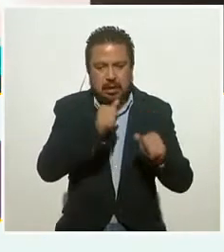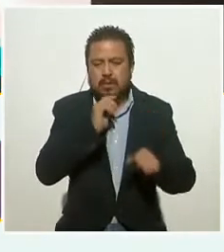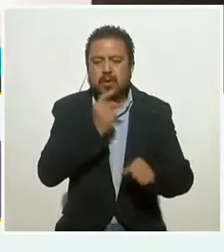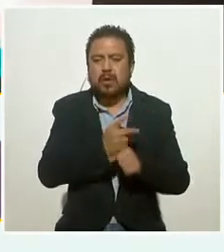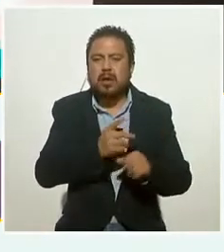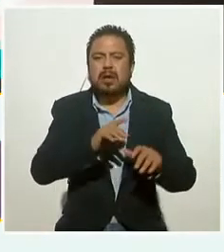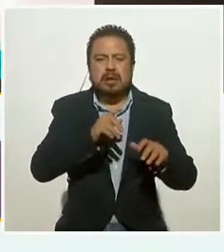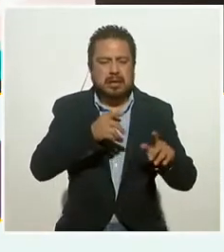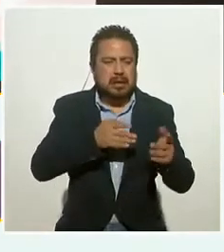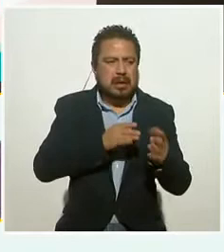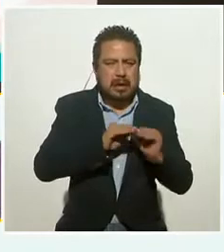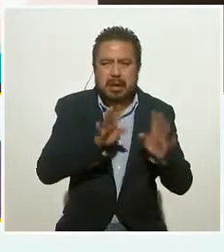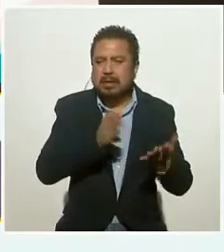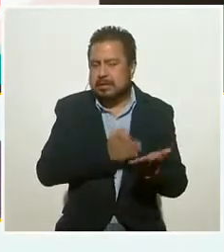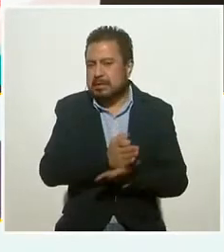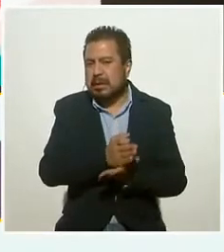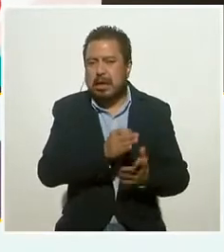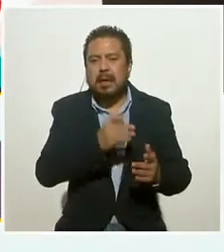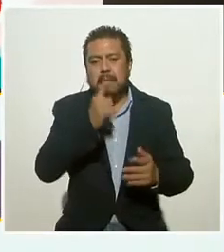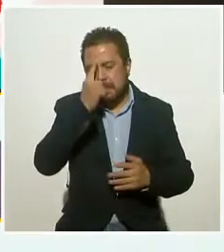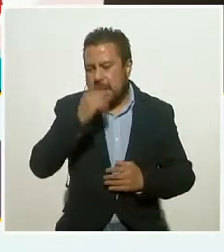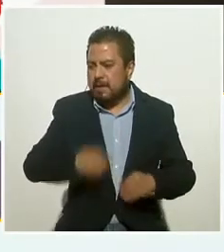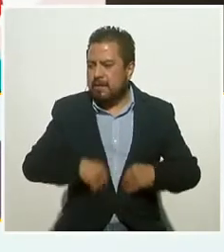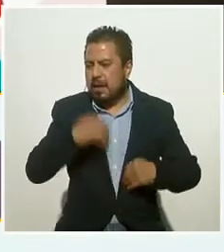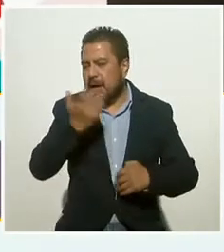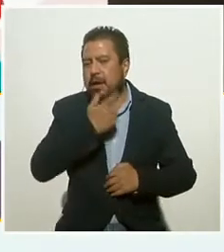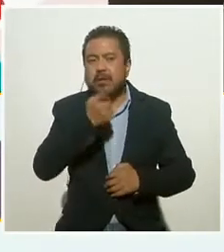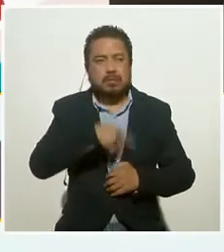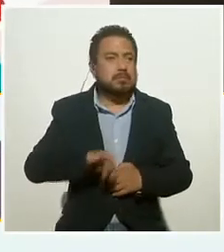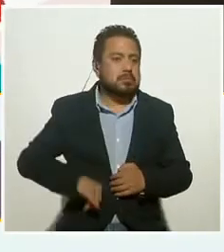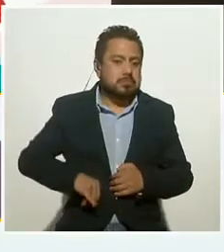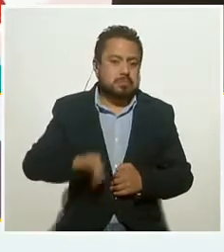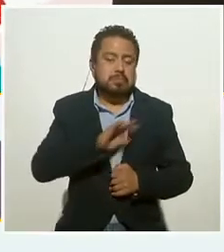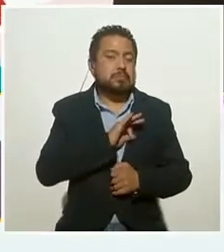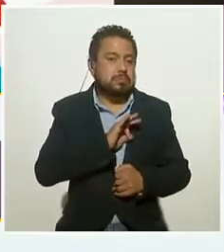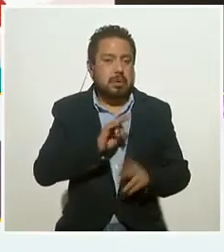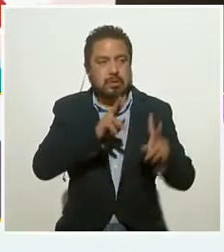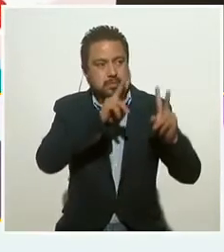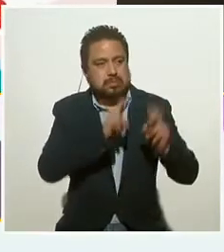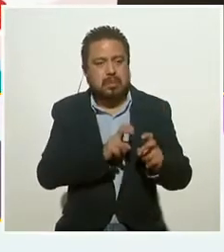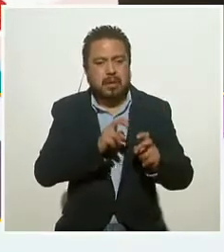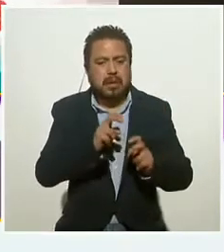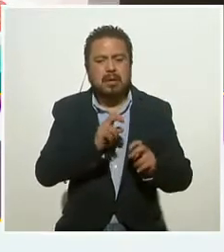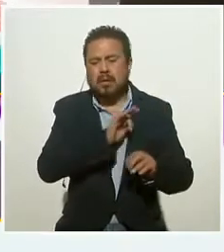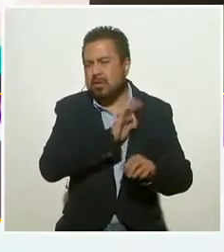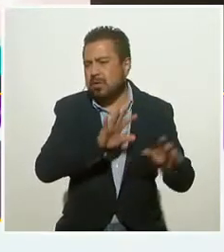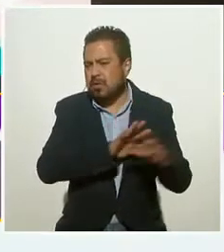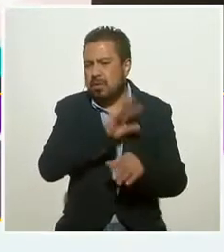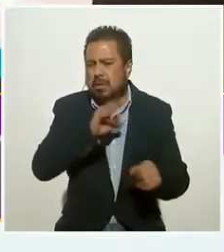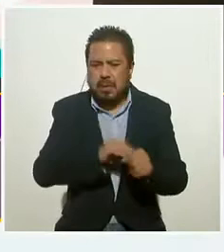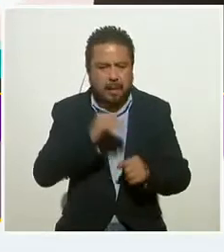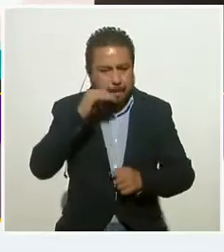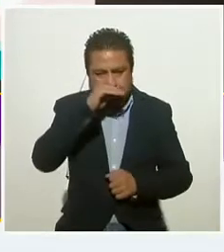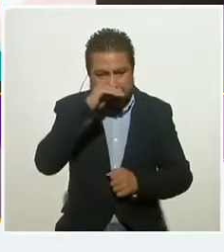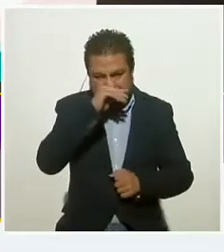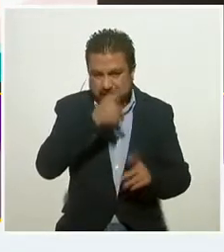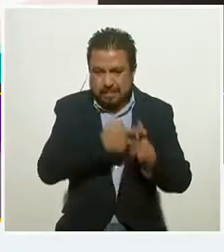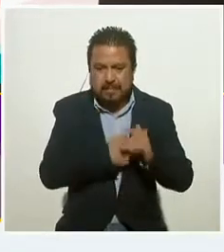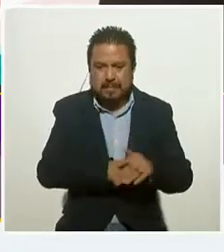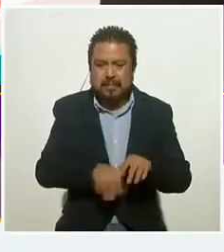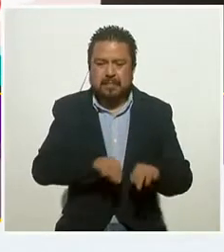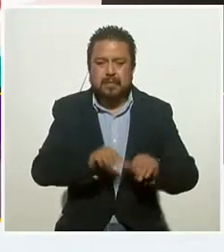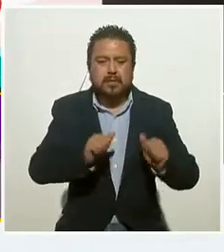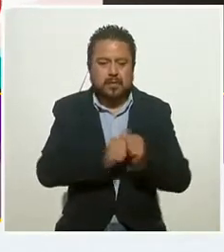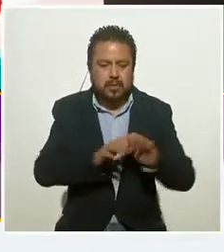y dirección, pero para la vida cotidiana. Entonces, para todos los interesados, los pueden descargar de manera completamente gratuita y empezar a trabajar con